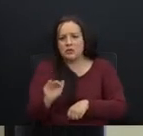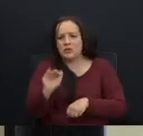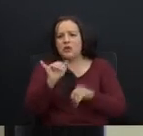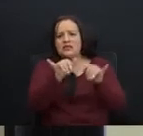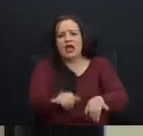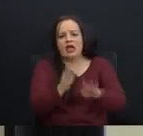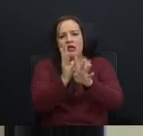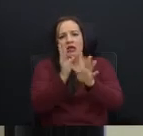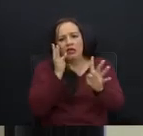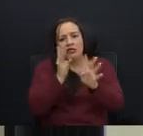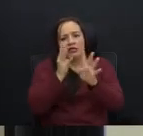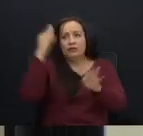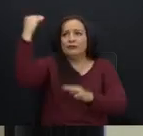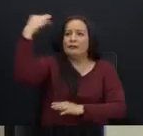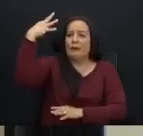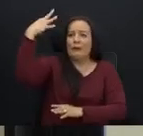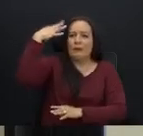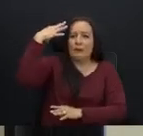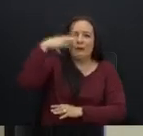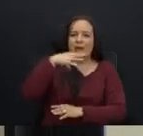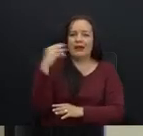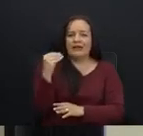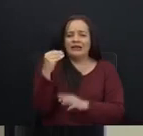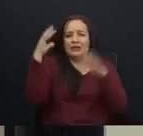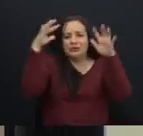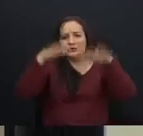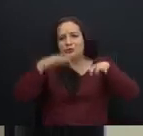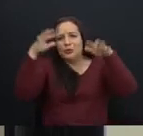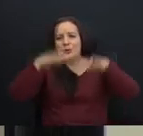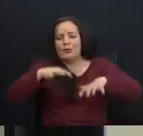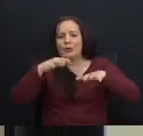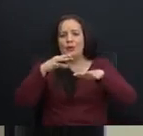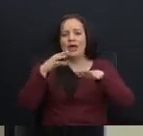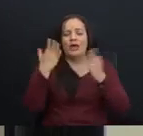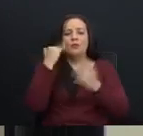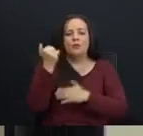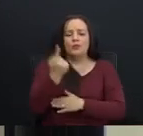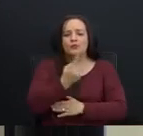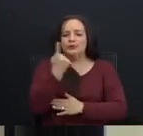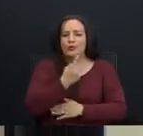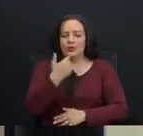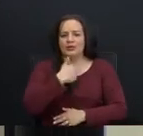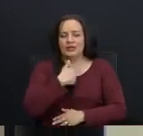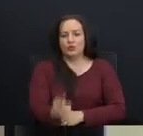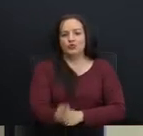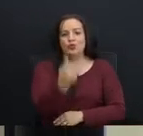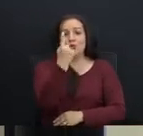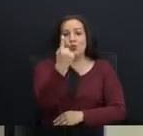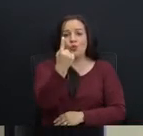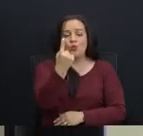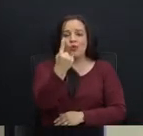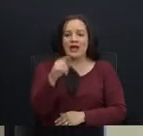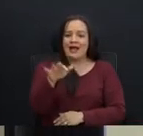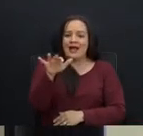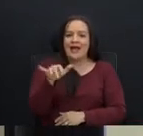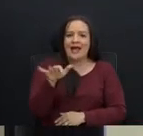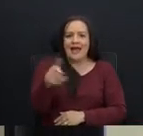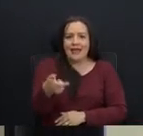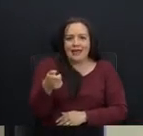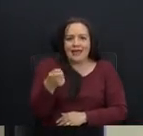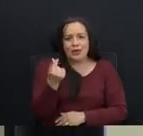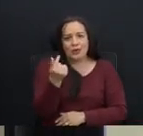ahí llevando sol, llevando lluvia, porque solamente tenemos un único cajero